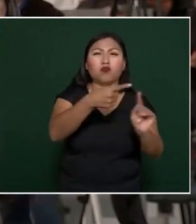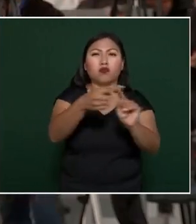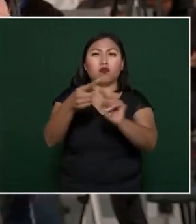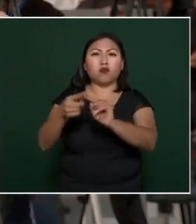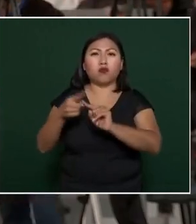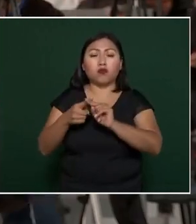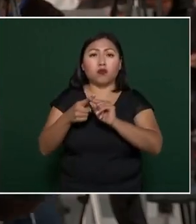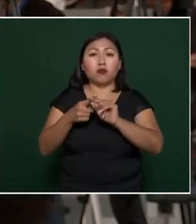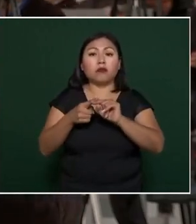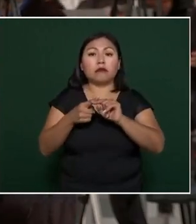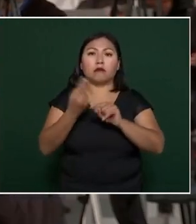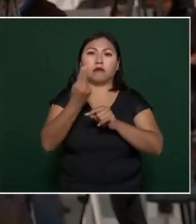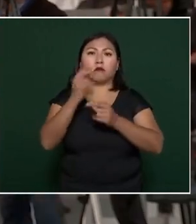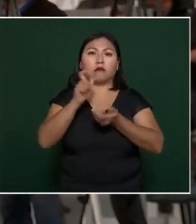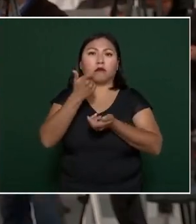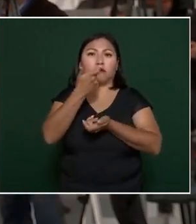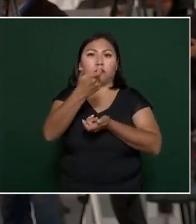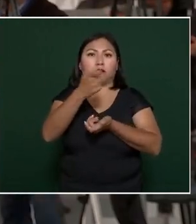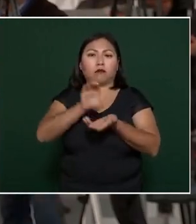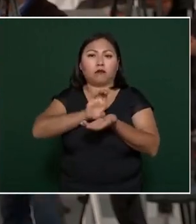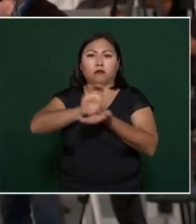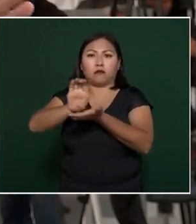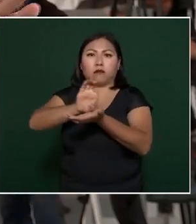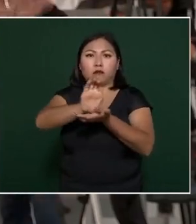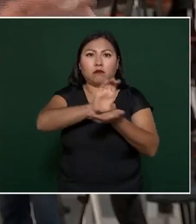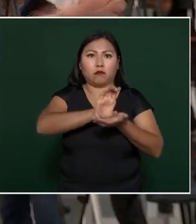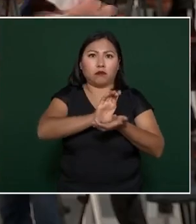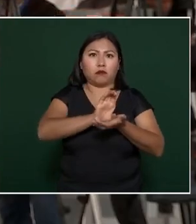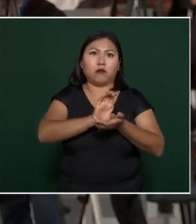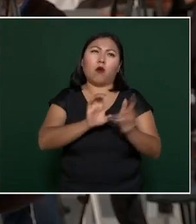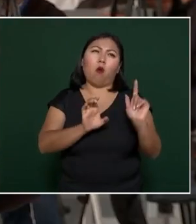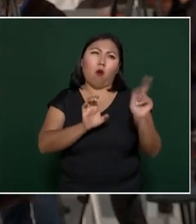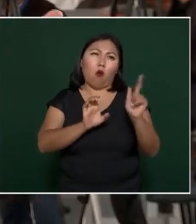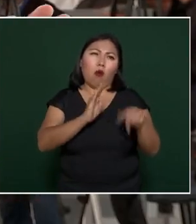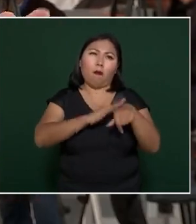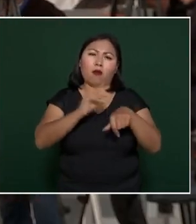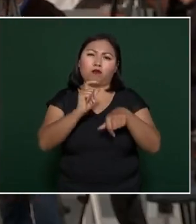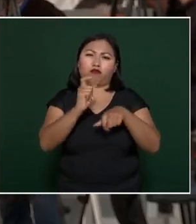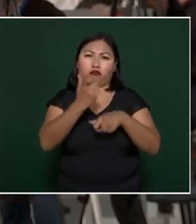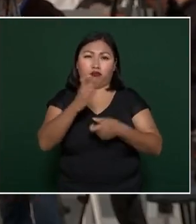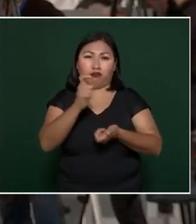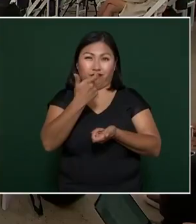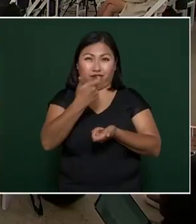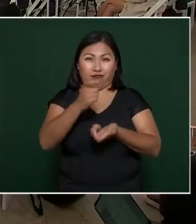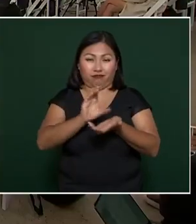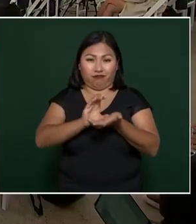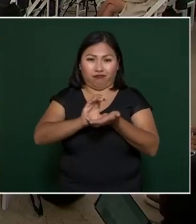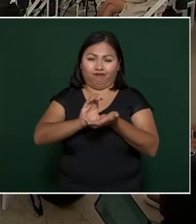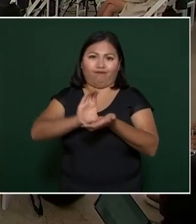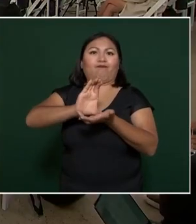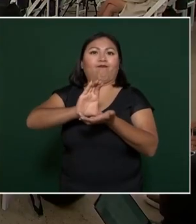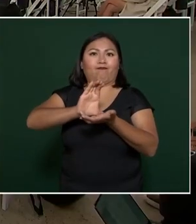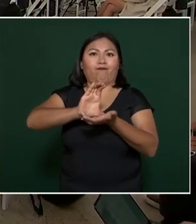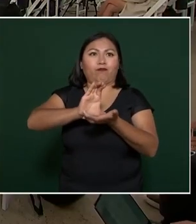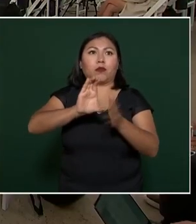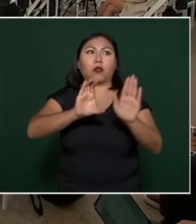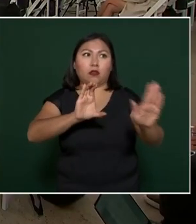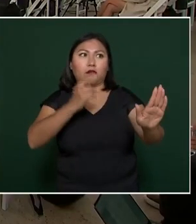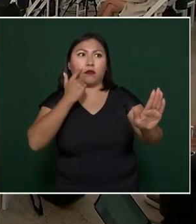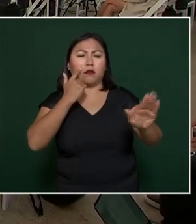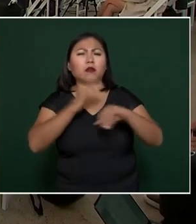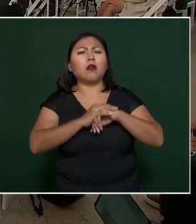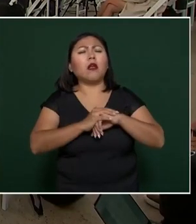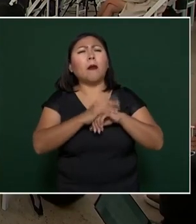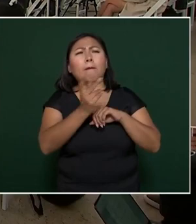dinero y en el tema de de las plantas de tratamiento gobiernos del pan para este tema en Ensenada se estaban